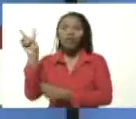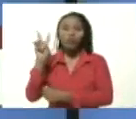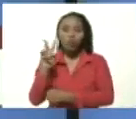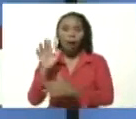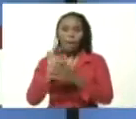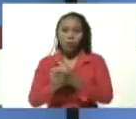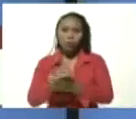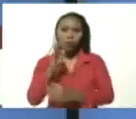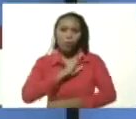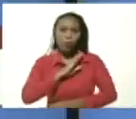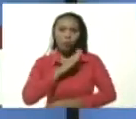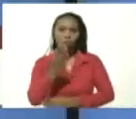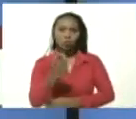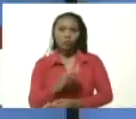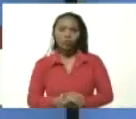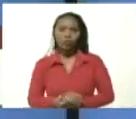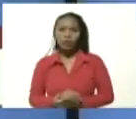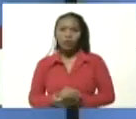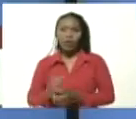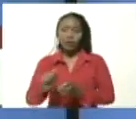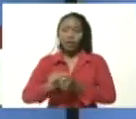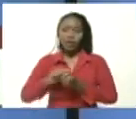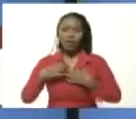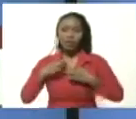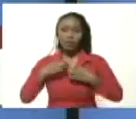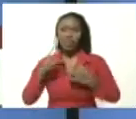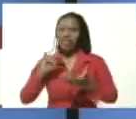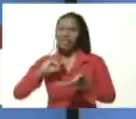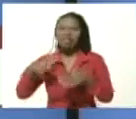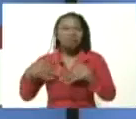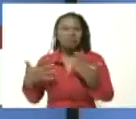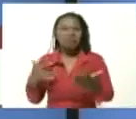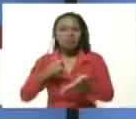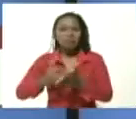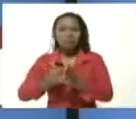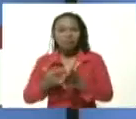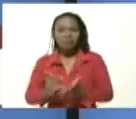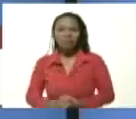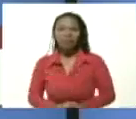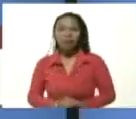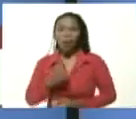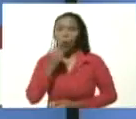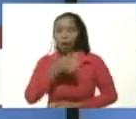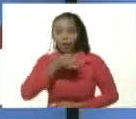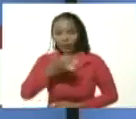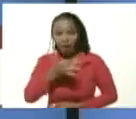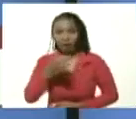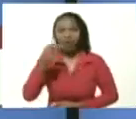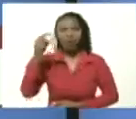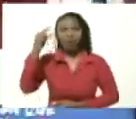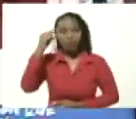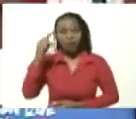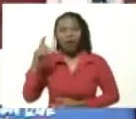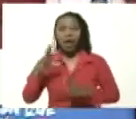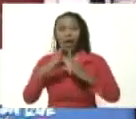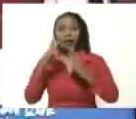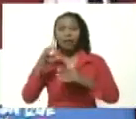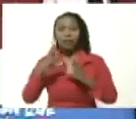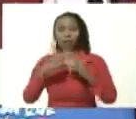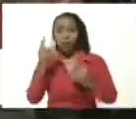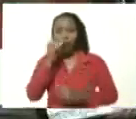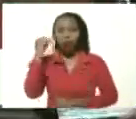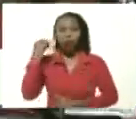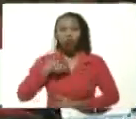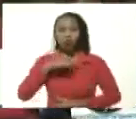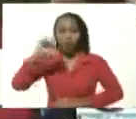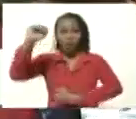amigo suyo. Si usted lo mandan a lavar el paltó, ¿qué significa? Buenos días, buenas tardes a todos y a todas. Nosotros